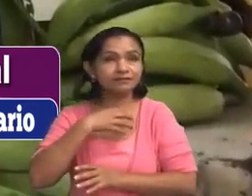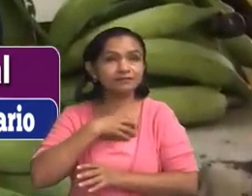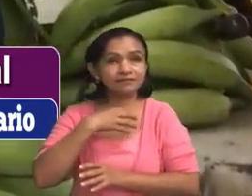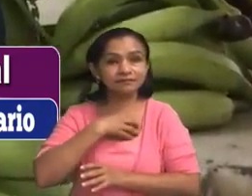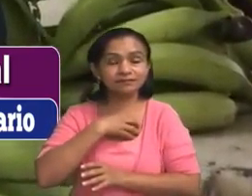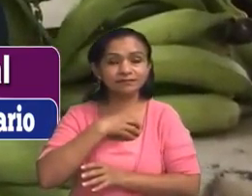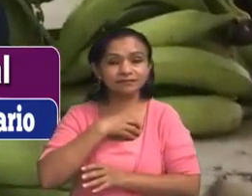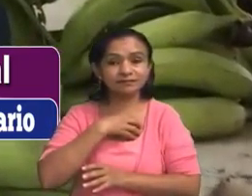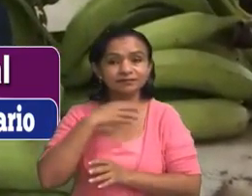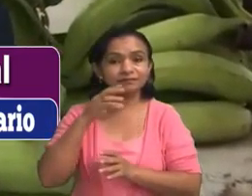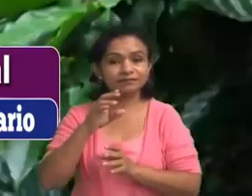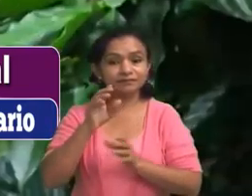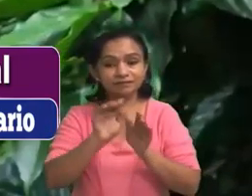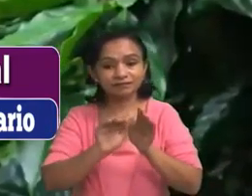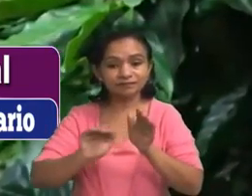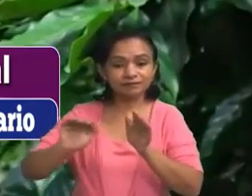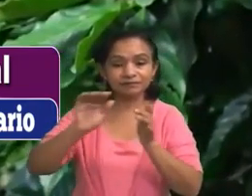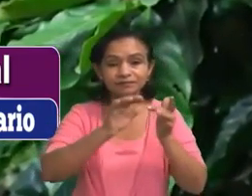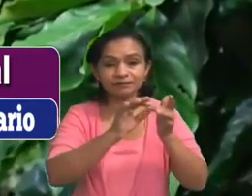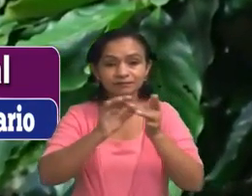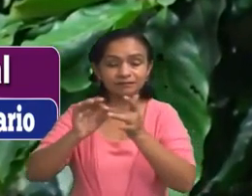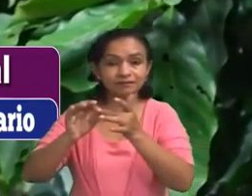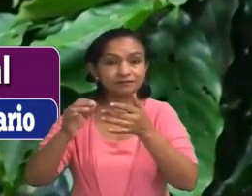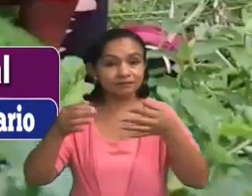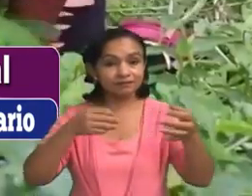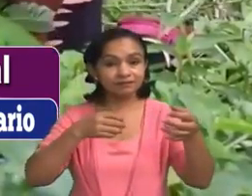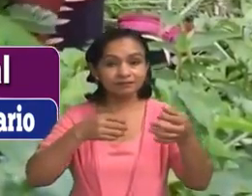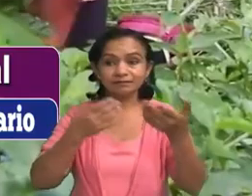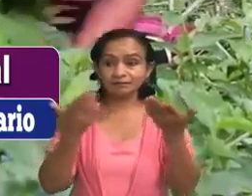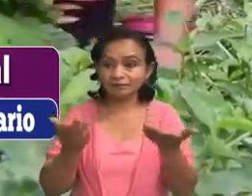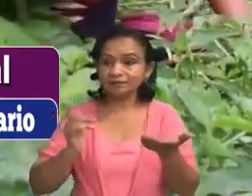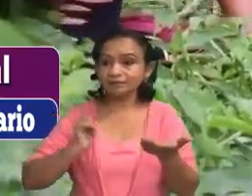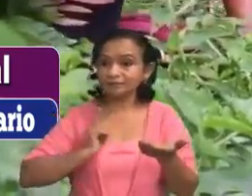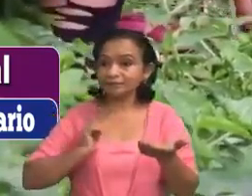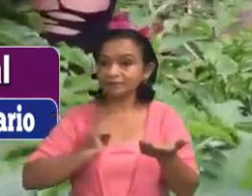la agregación de valor de pequeña y mediana escala. Así es que tendremos